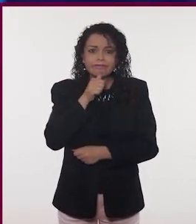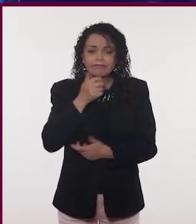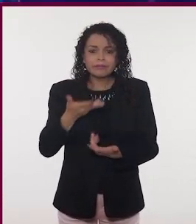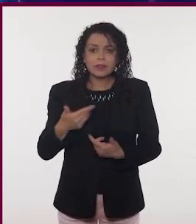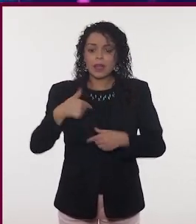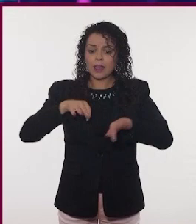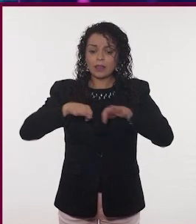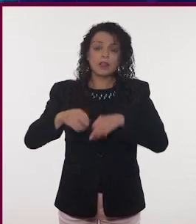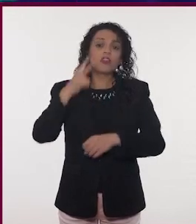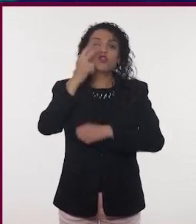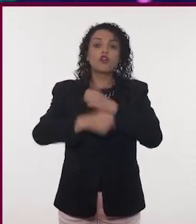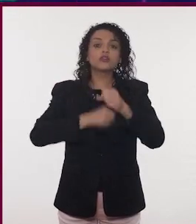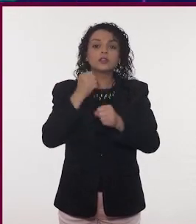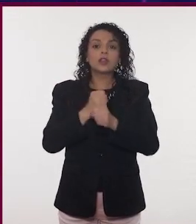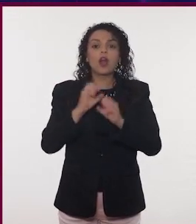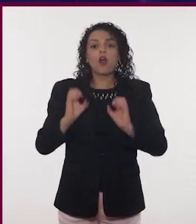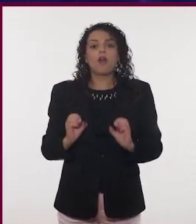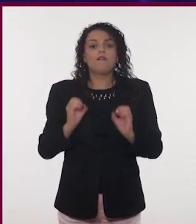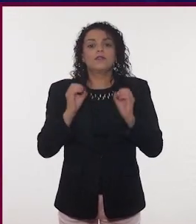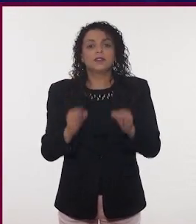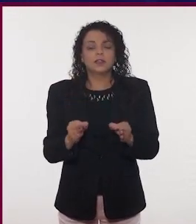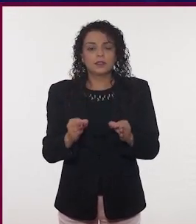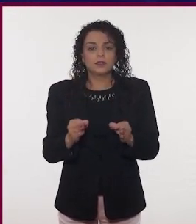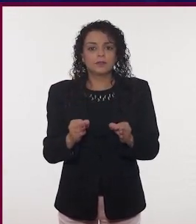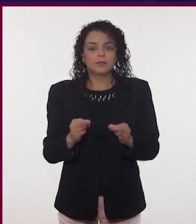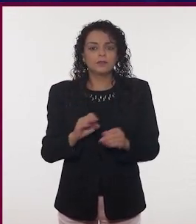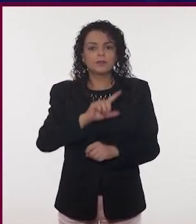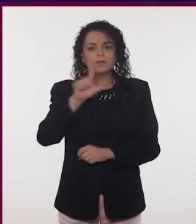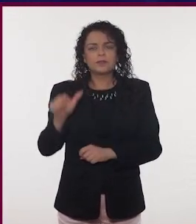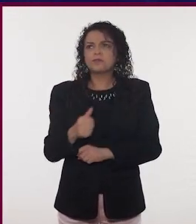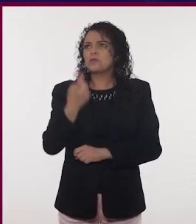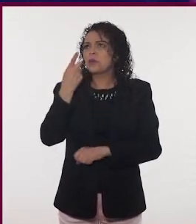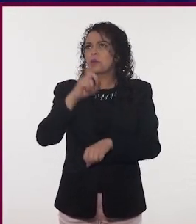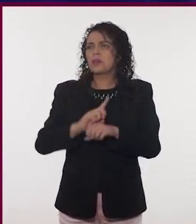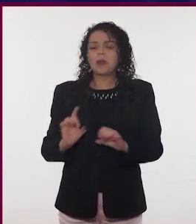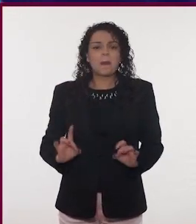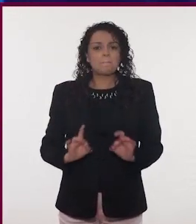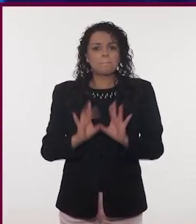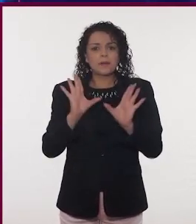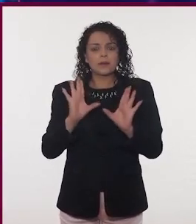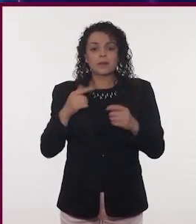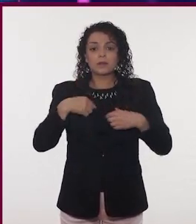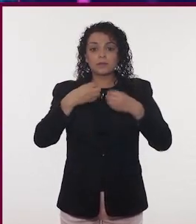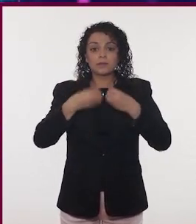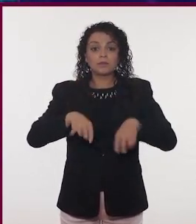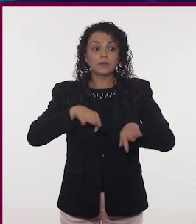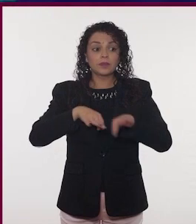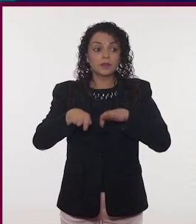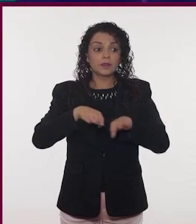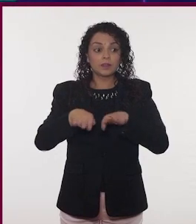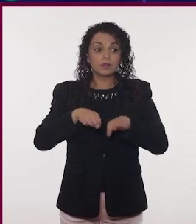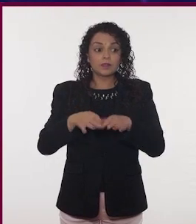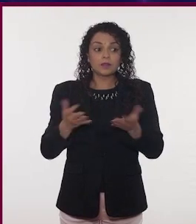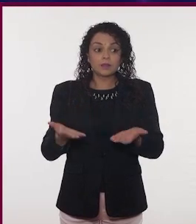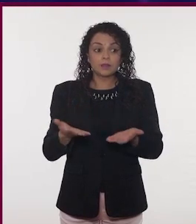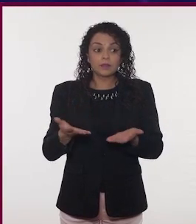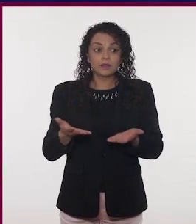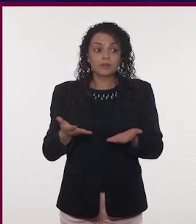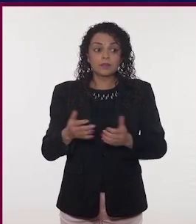Trabajé 12 años en un despacho y de repente un día sin más ni más me vi desempleado porque pues tuve diferencias con la